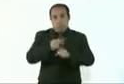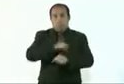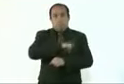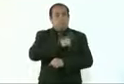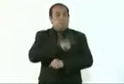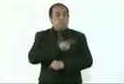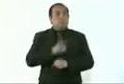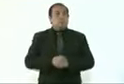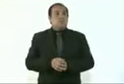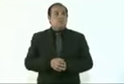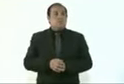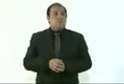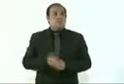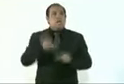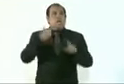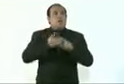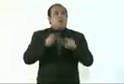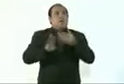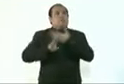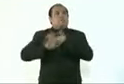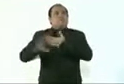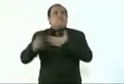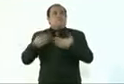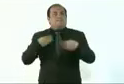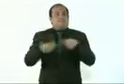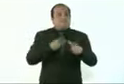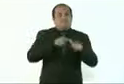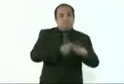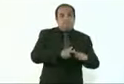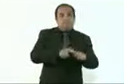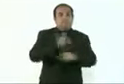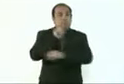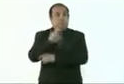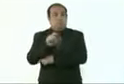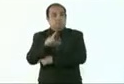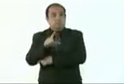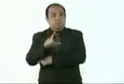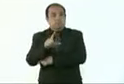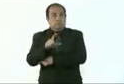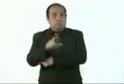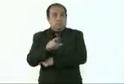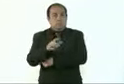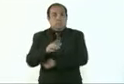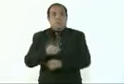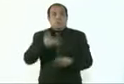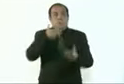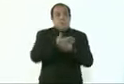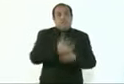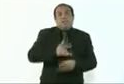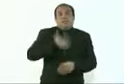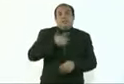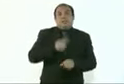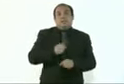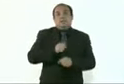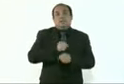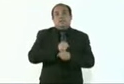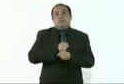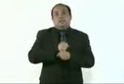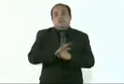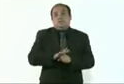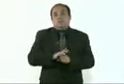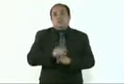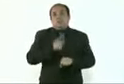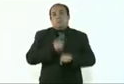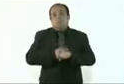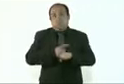Salud, pues para evitar seguir contagiando y al mismo tiempo también que no vayan con síntomas a hacerse la prueba